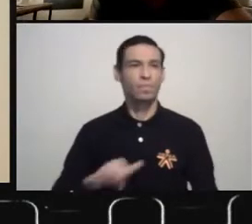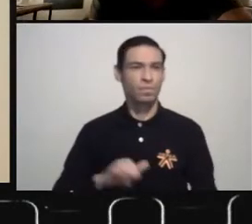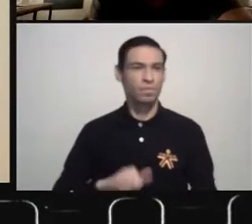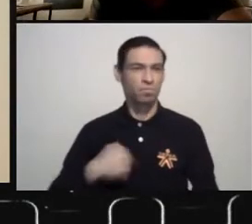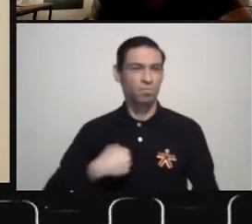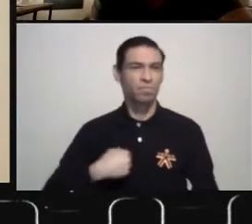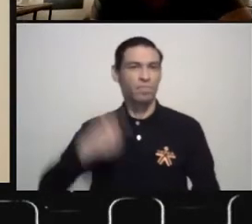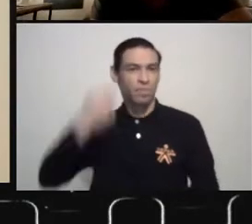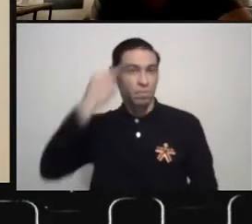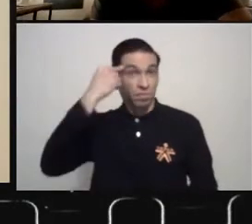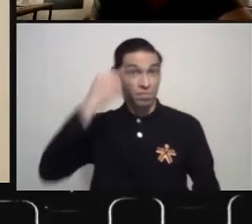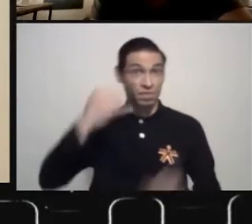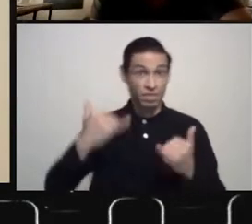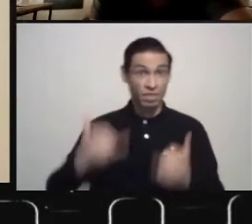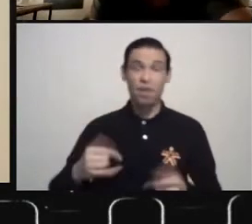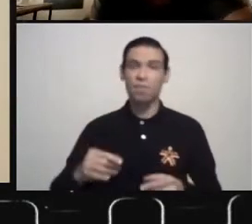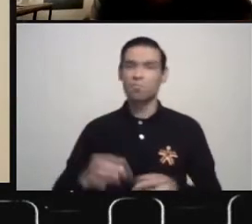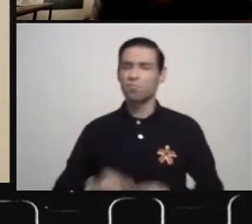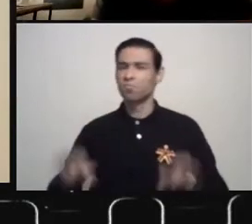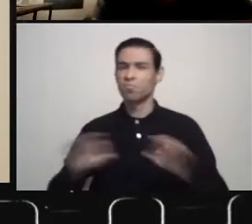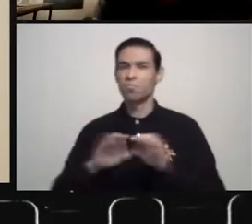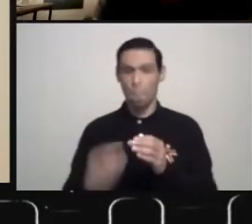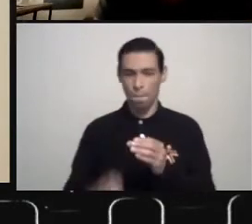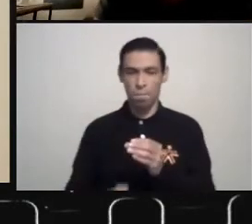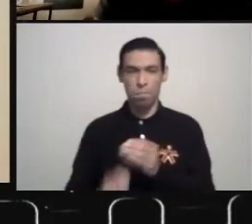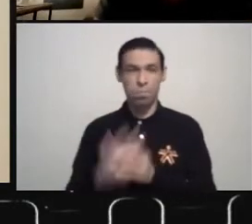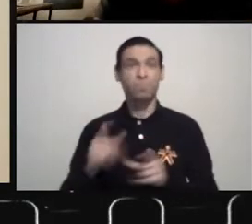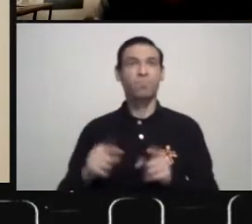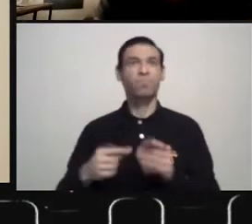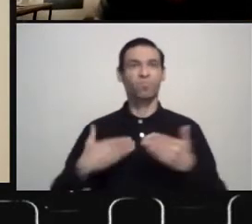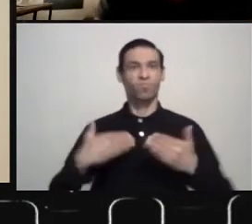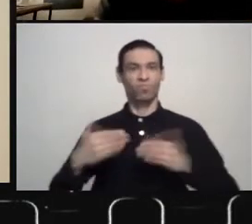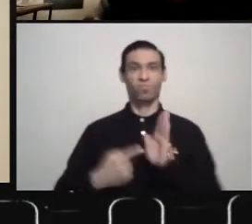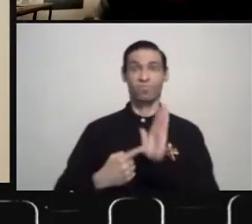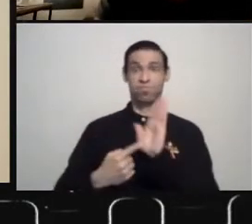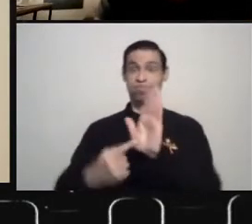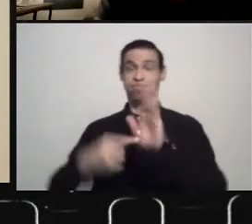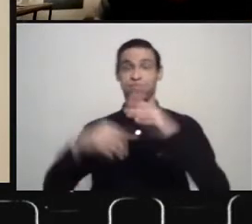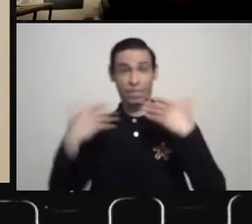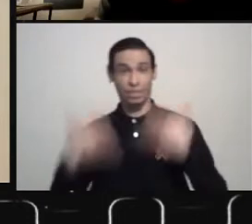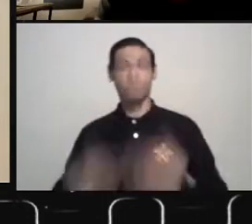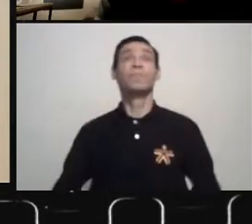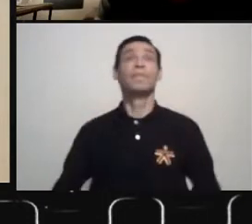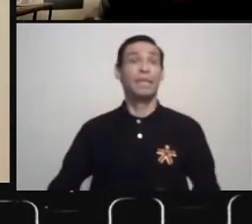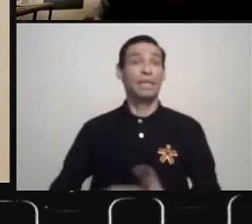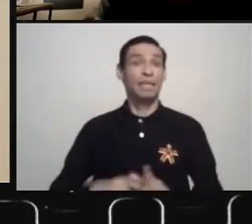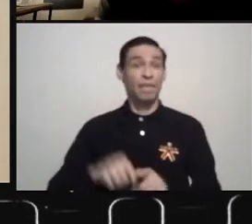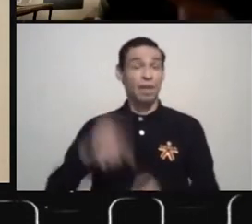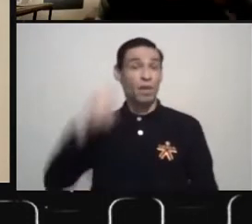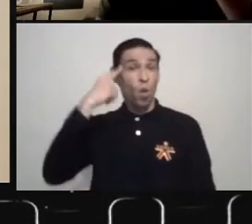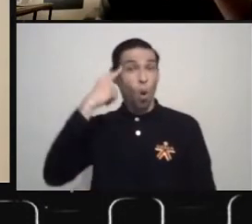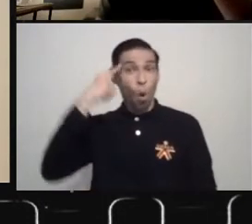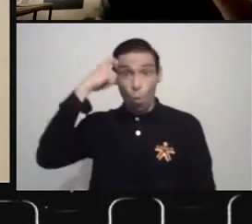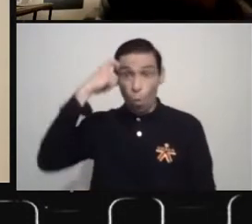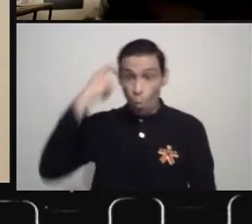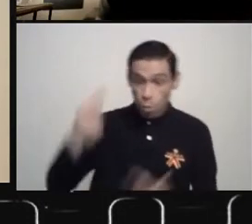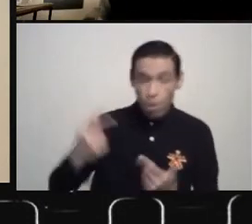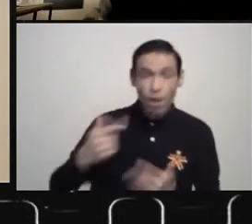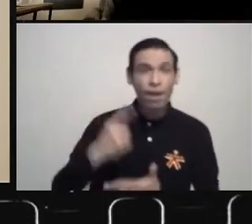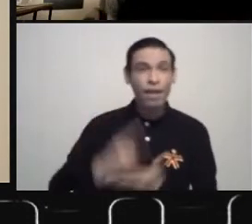producir que destacarse, ¿no? Digamos que el reto también es tratar de destacarse en un universo en donde cada vez hay